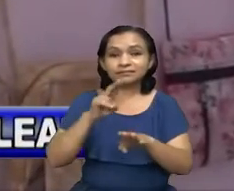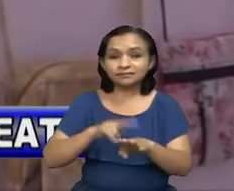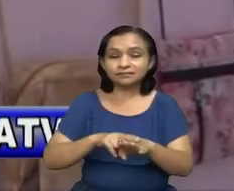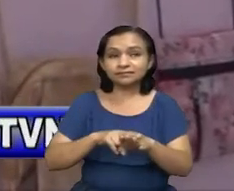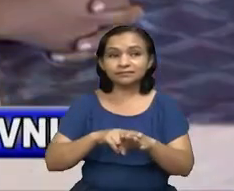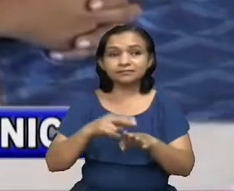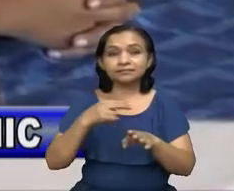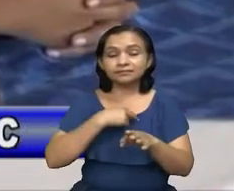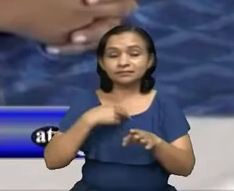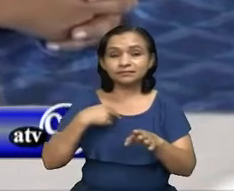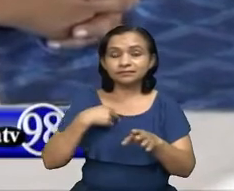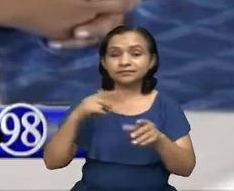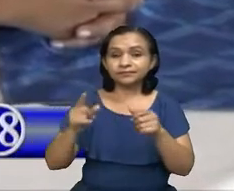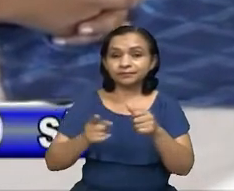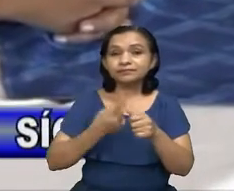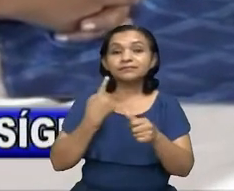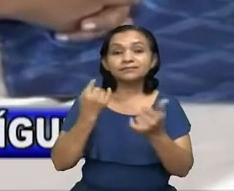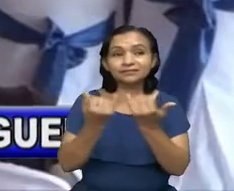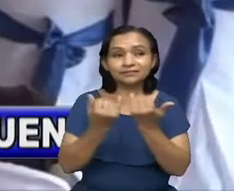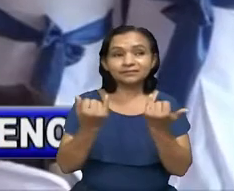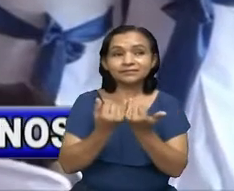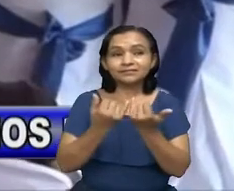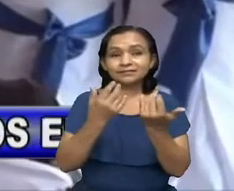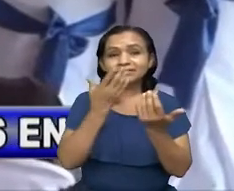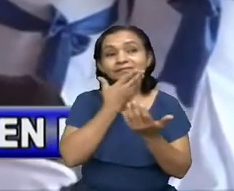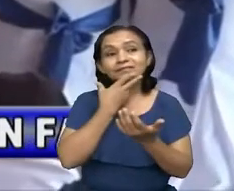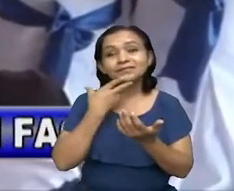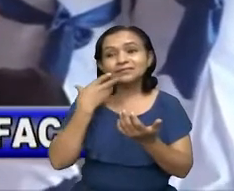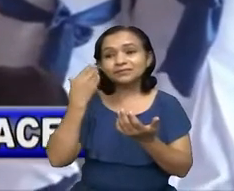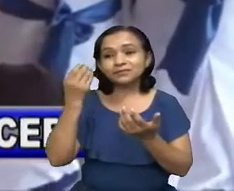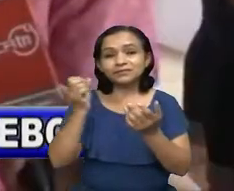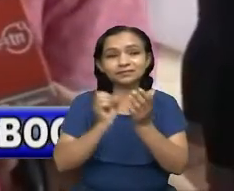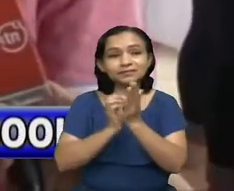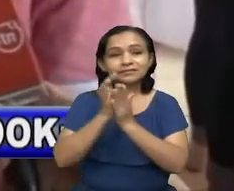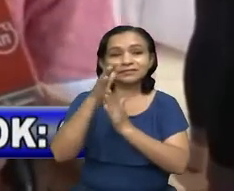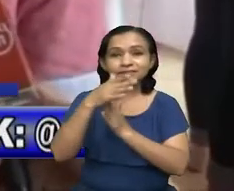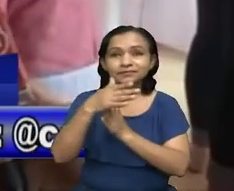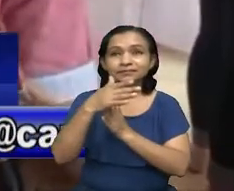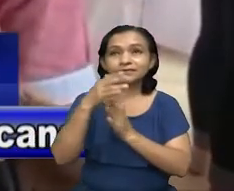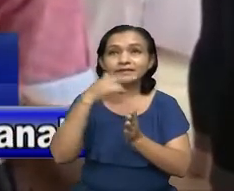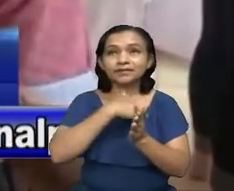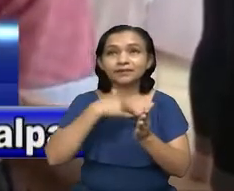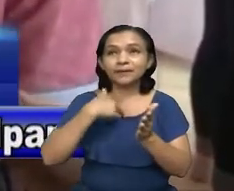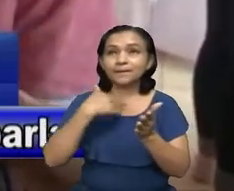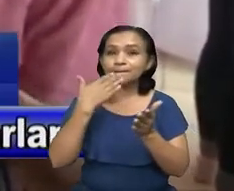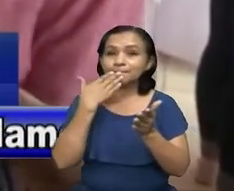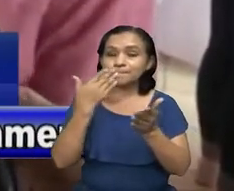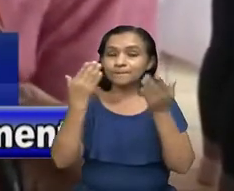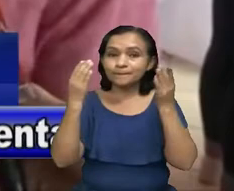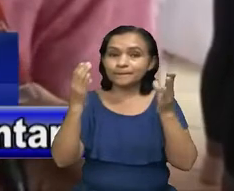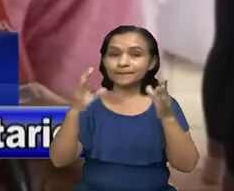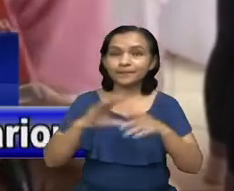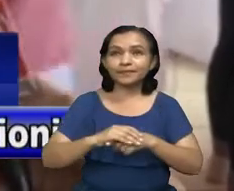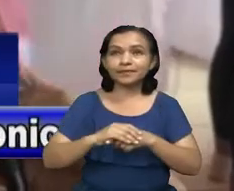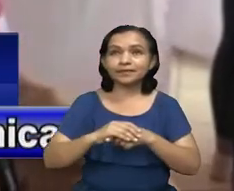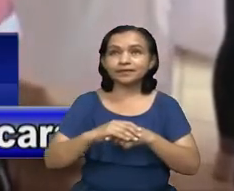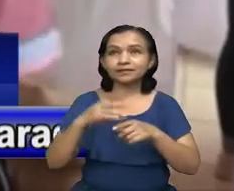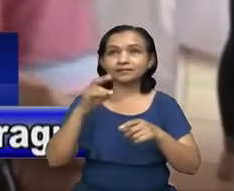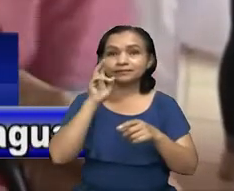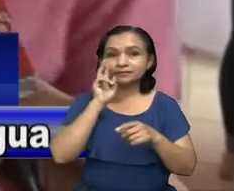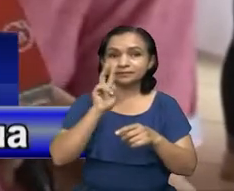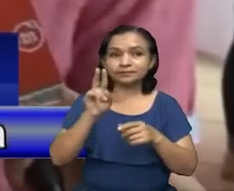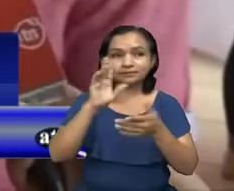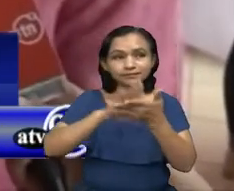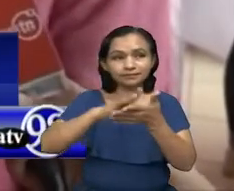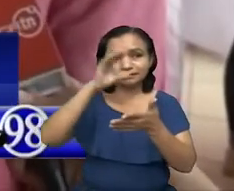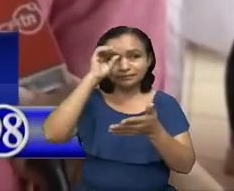Municipal realizan primer foro sobre emprendimiento juvenil en San Rafael del Sur. Creando oportunidades en lo que tiene que ver con los